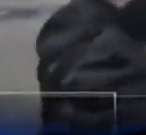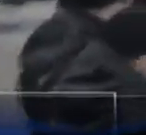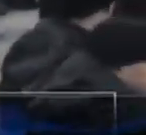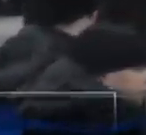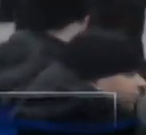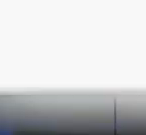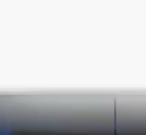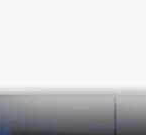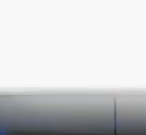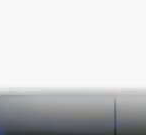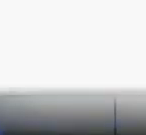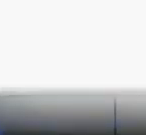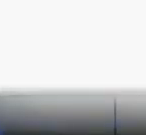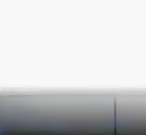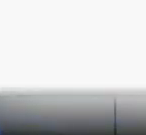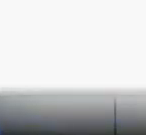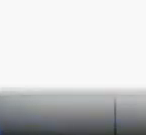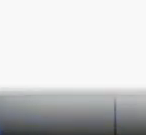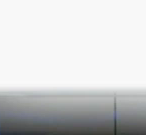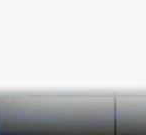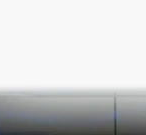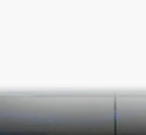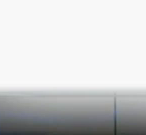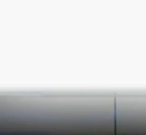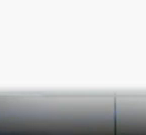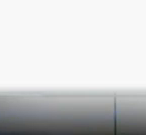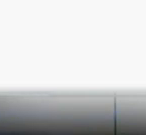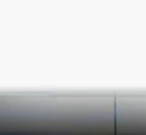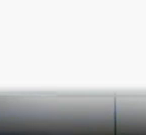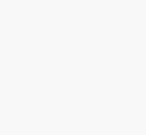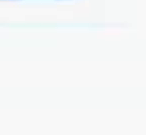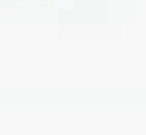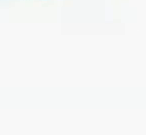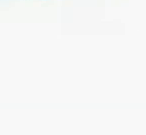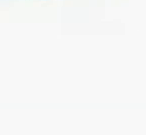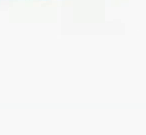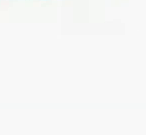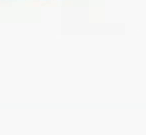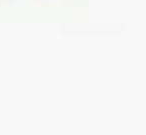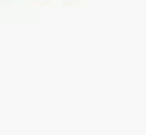las investigaciones por la fuerte explosión en el metro de San Petersburgo.